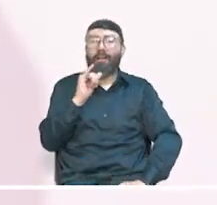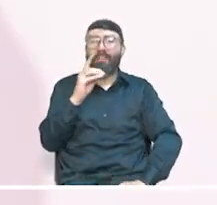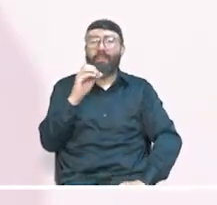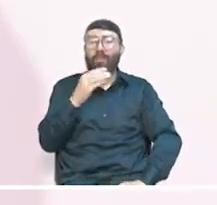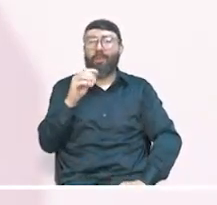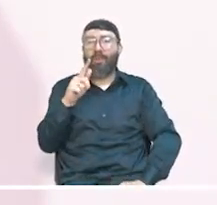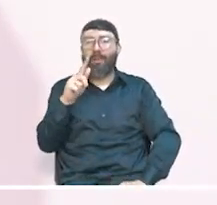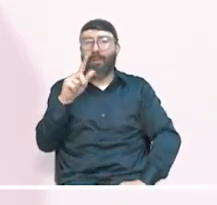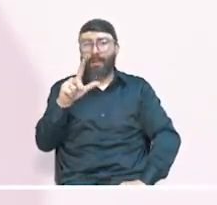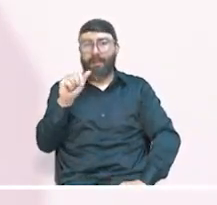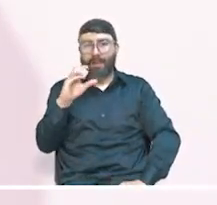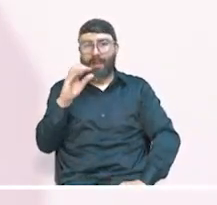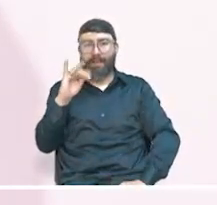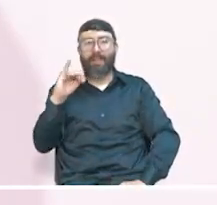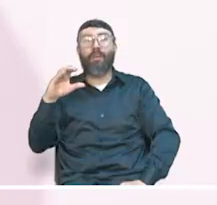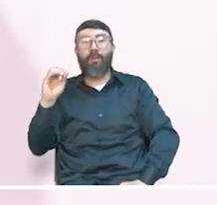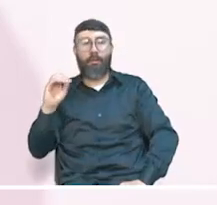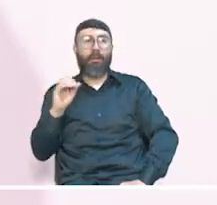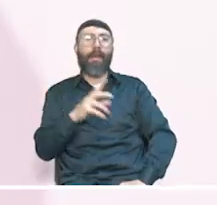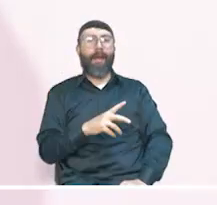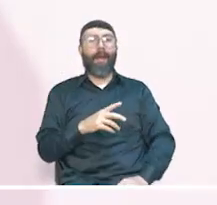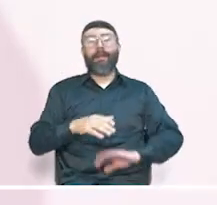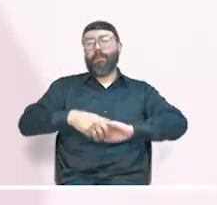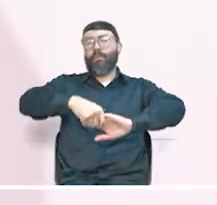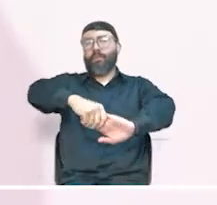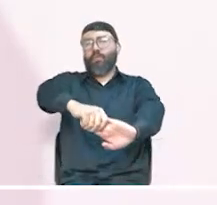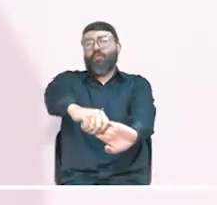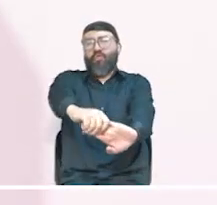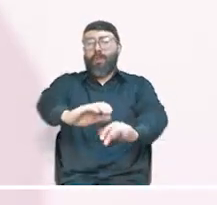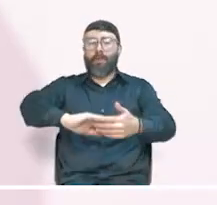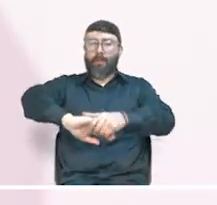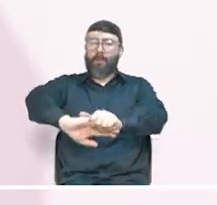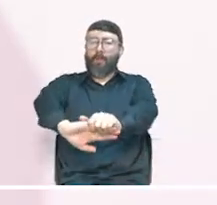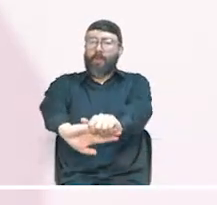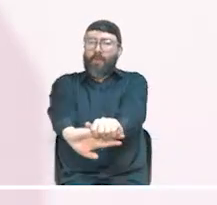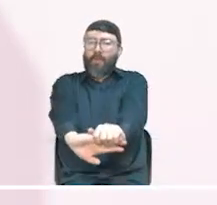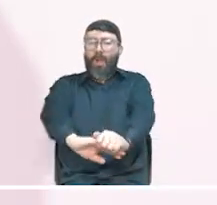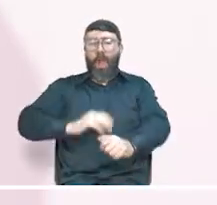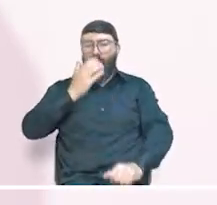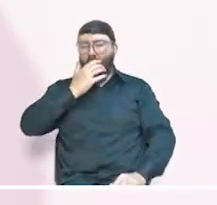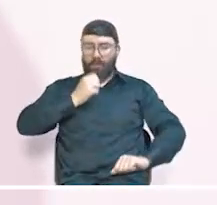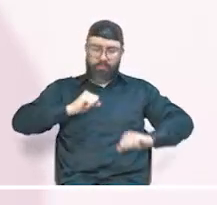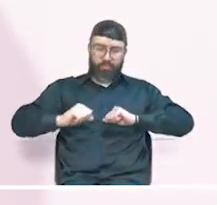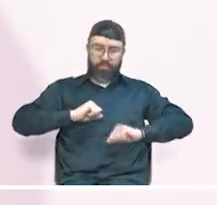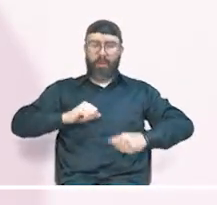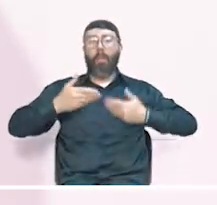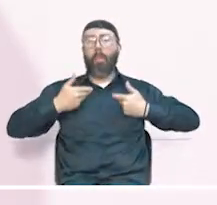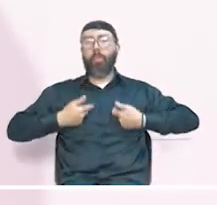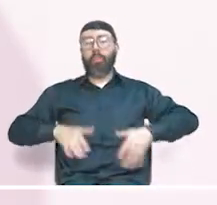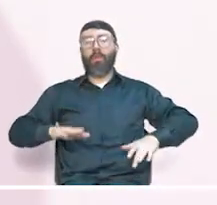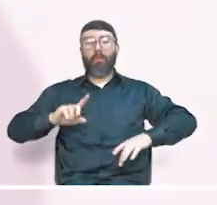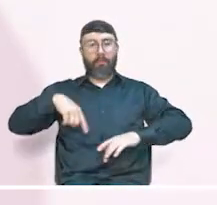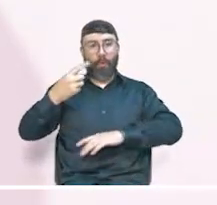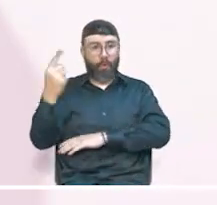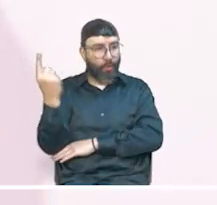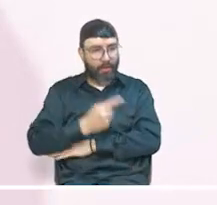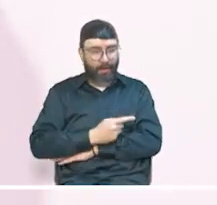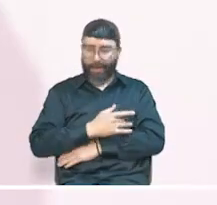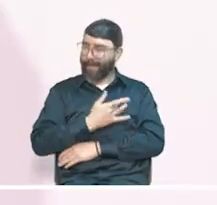fibromialgia. Entonces, darle la oportunidad al cuerpo de hacer ese barrido final a través del estiramiento nos va a permitir que al otro día no nos sintamos pues